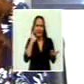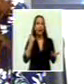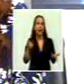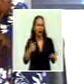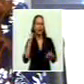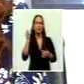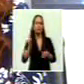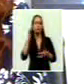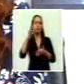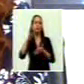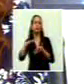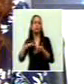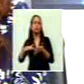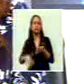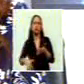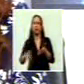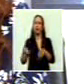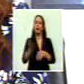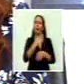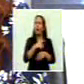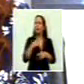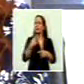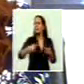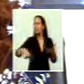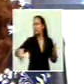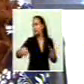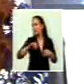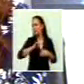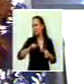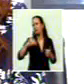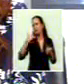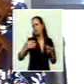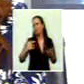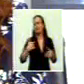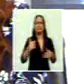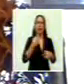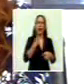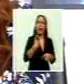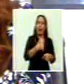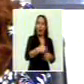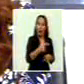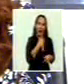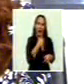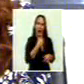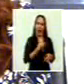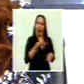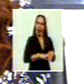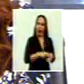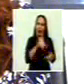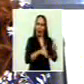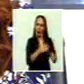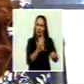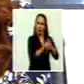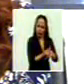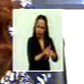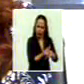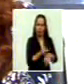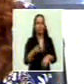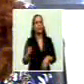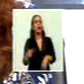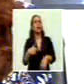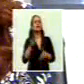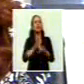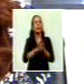raconto de todas las cosas que se publicaron, Ríos de Tinta, ¿no? De que yo iba por la red reelección, después que el